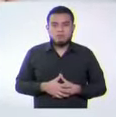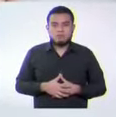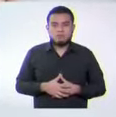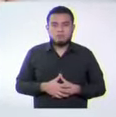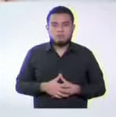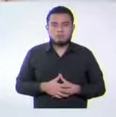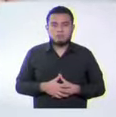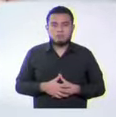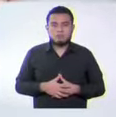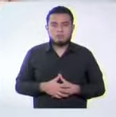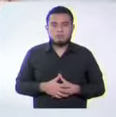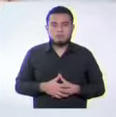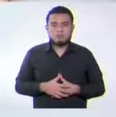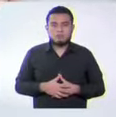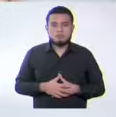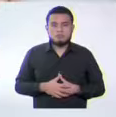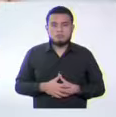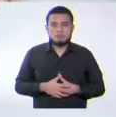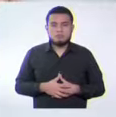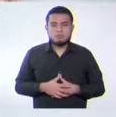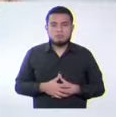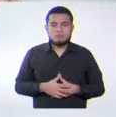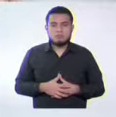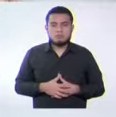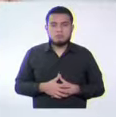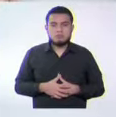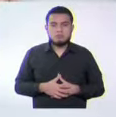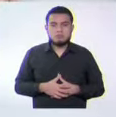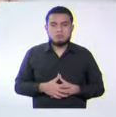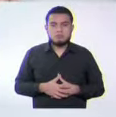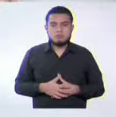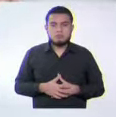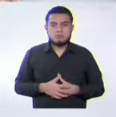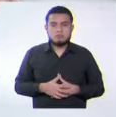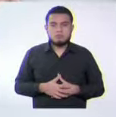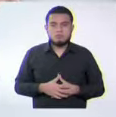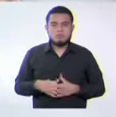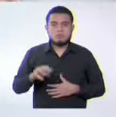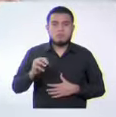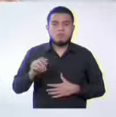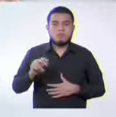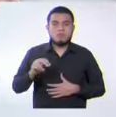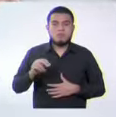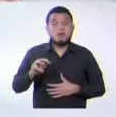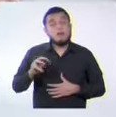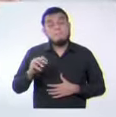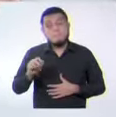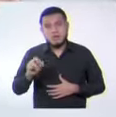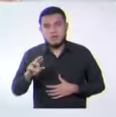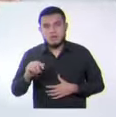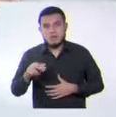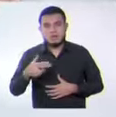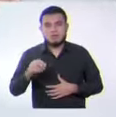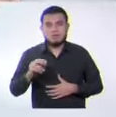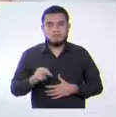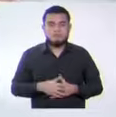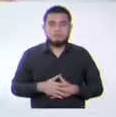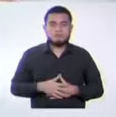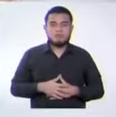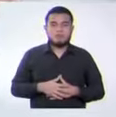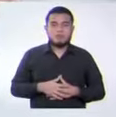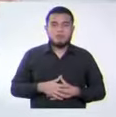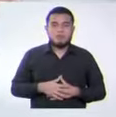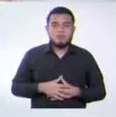Lo dejaré aquí para que te recuerdes que utilicé la almendra. Luego utilizaré la semilla de marañón y procedo a frotar